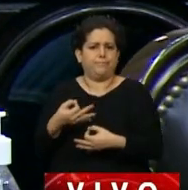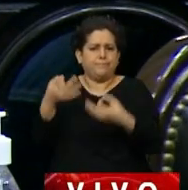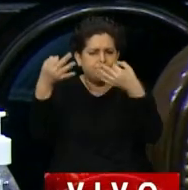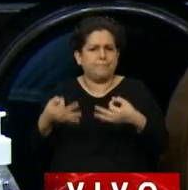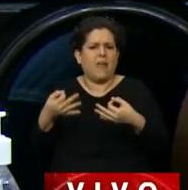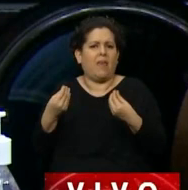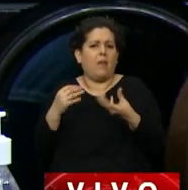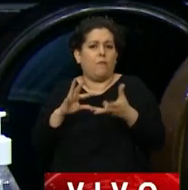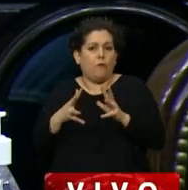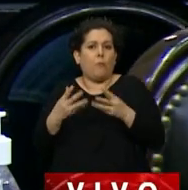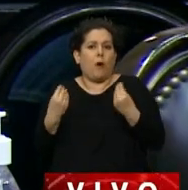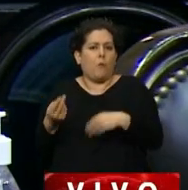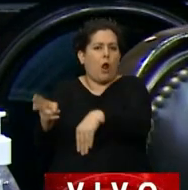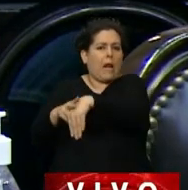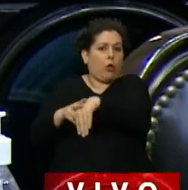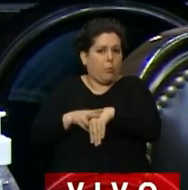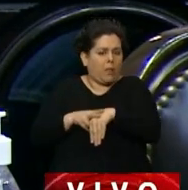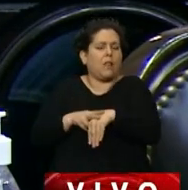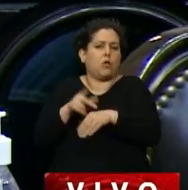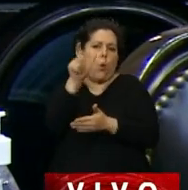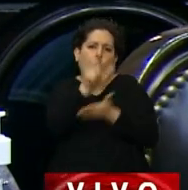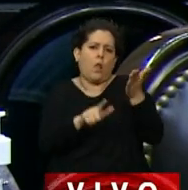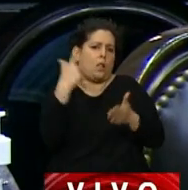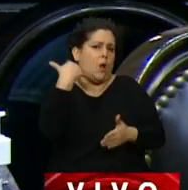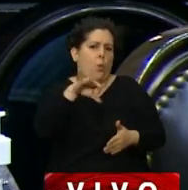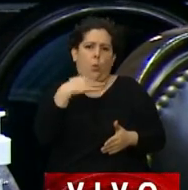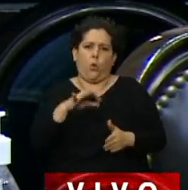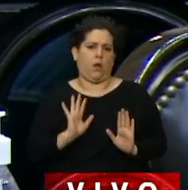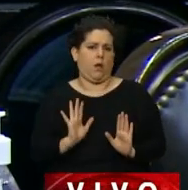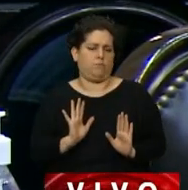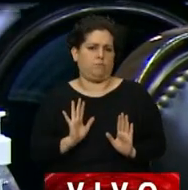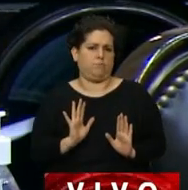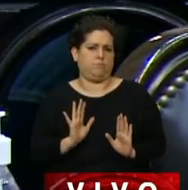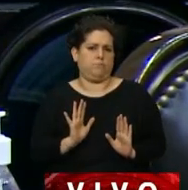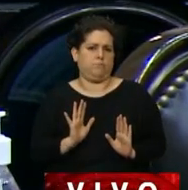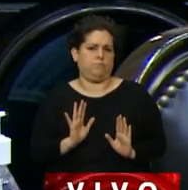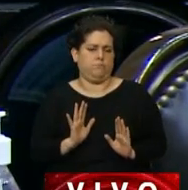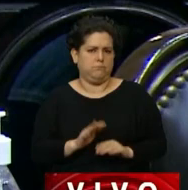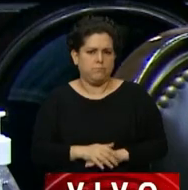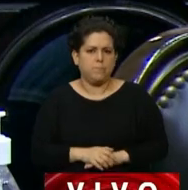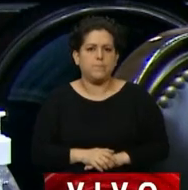camino que aconsejaba la boleta única de papel.